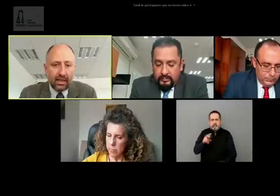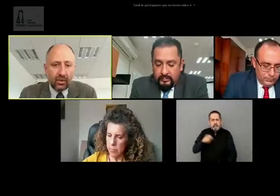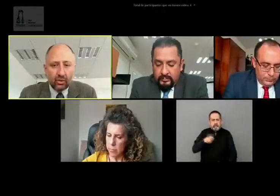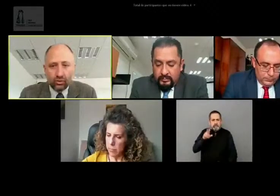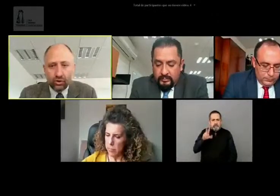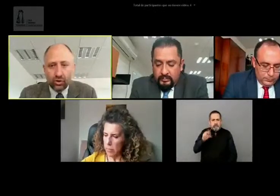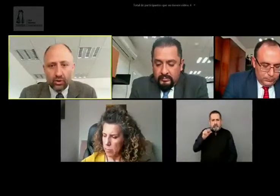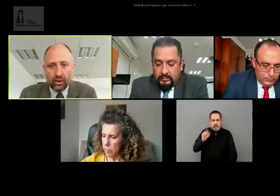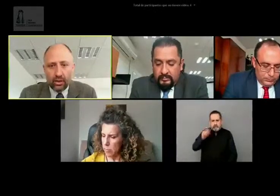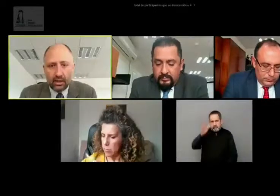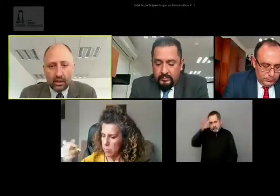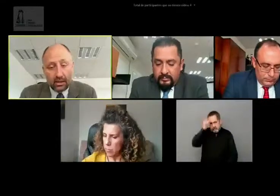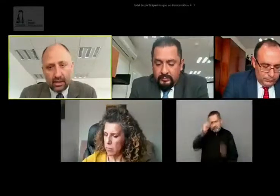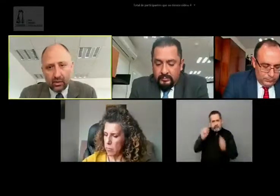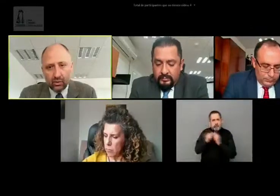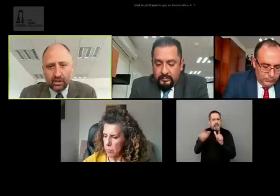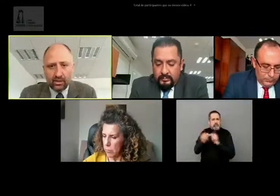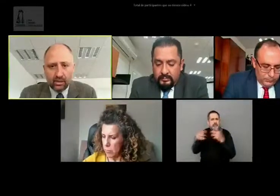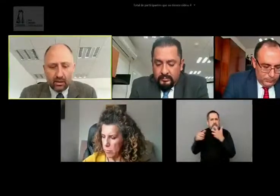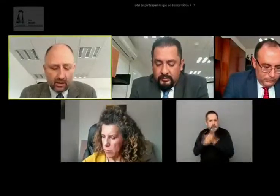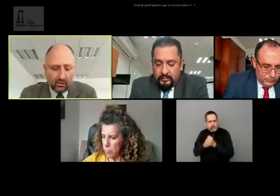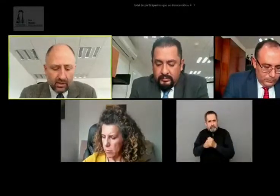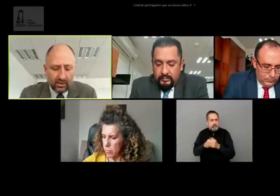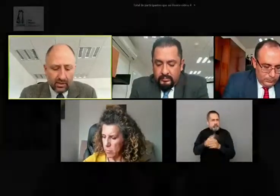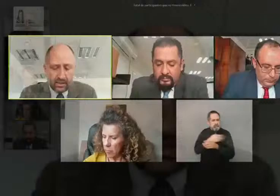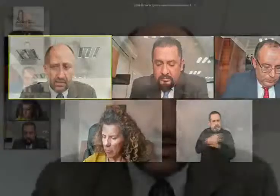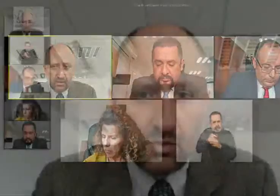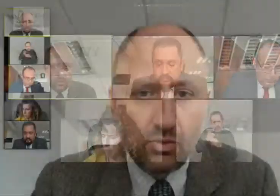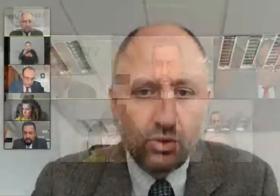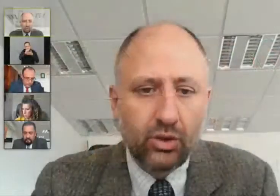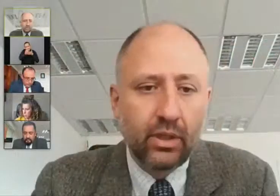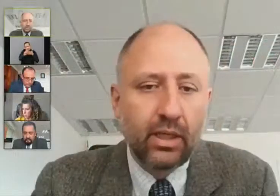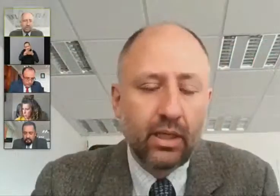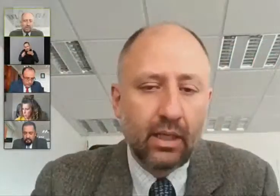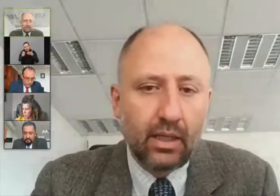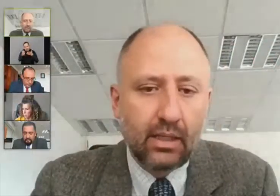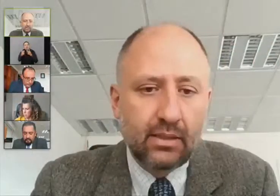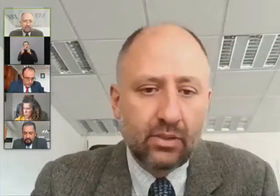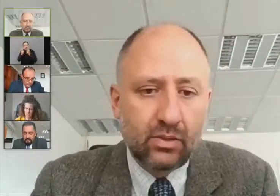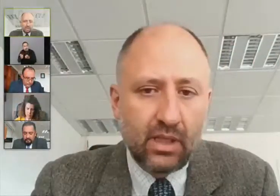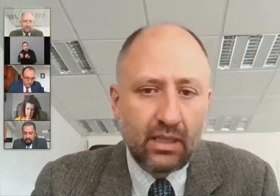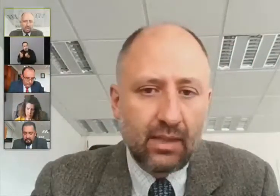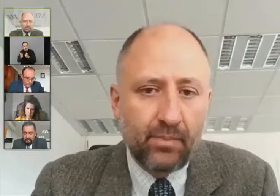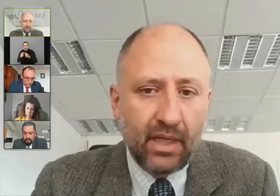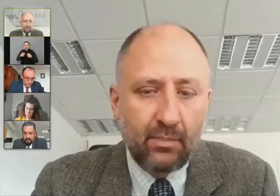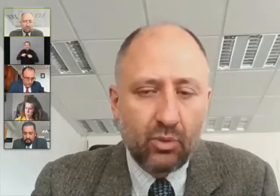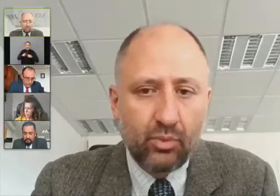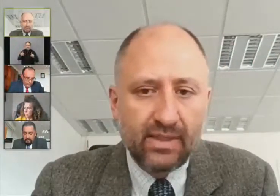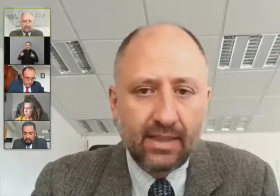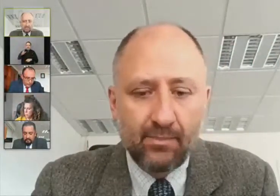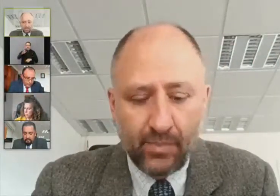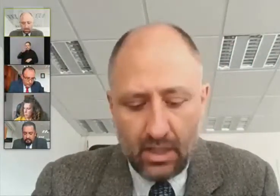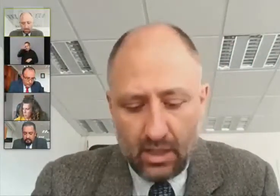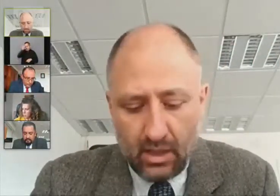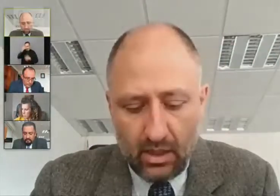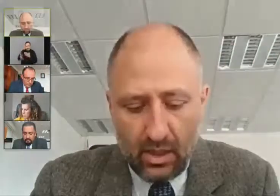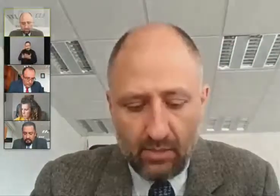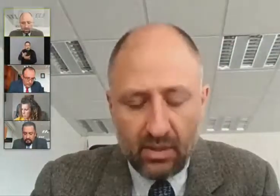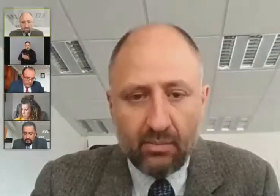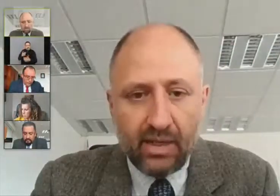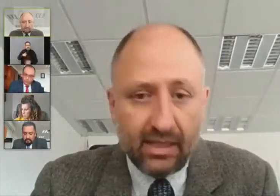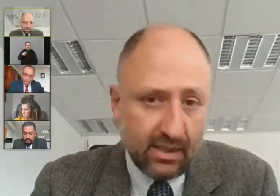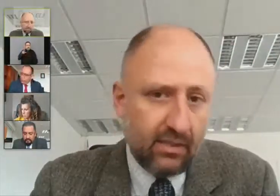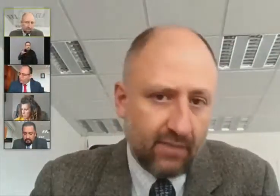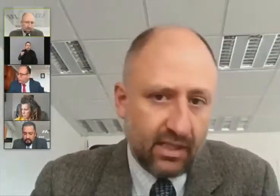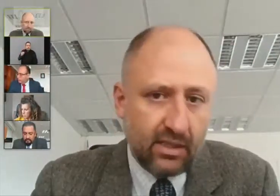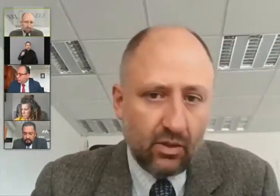la conclusión ni la ruta a partir de la cual se llega a esta conclusión que se sostiene en la propuesta. A mí